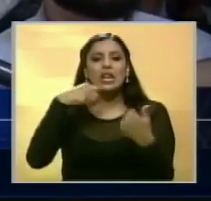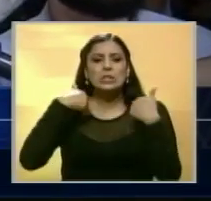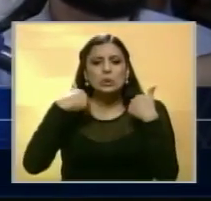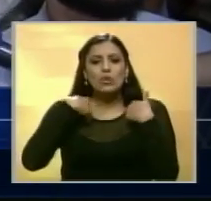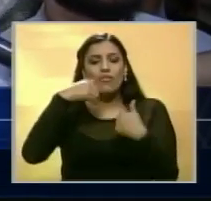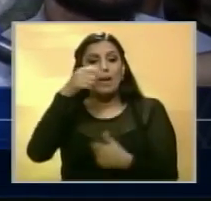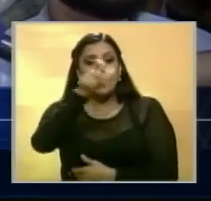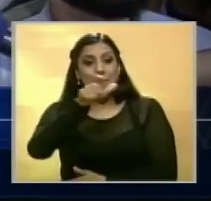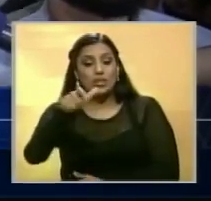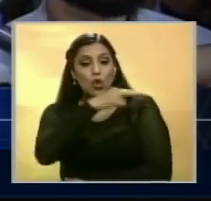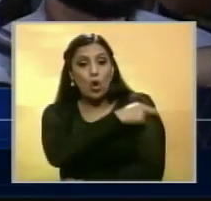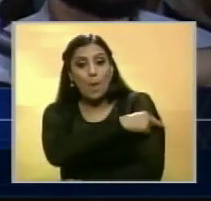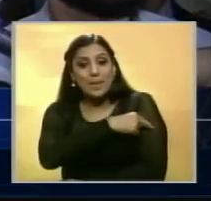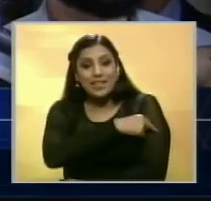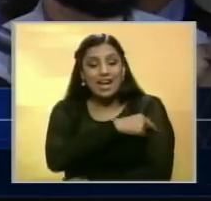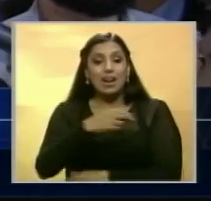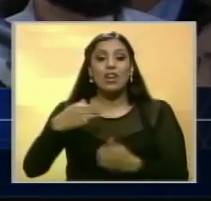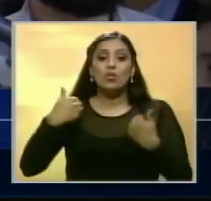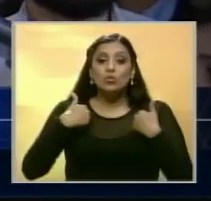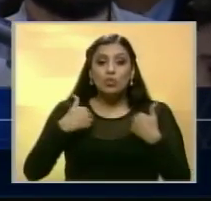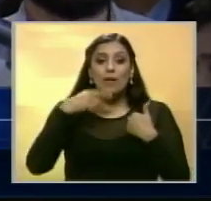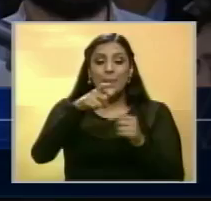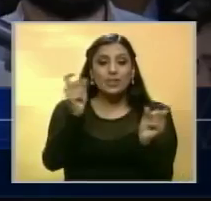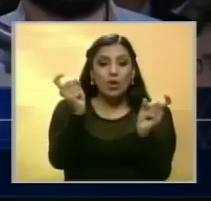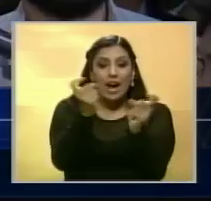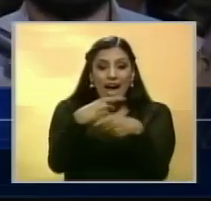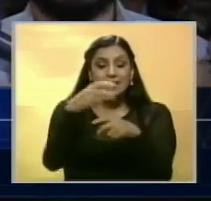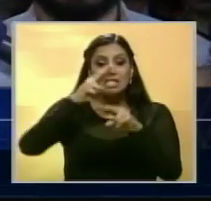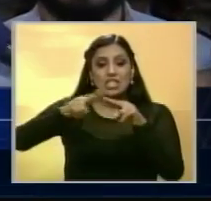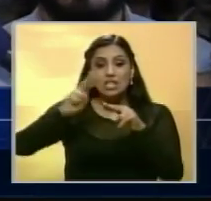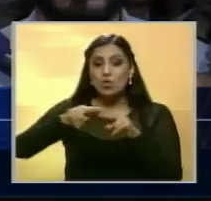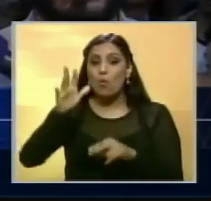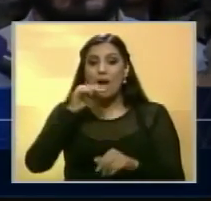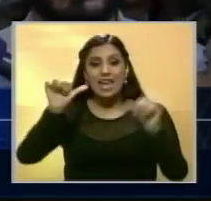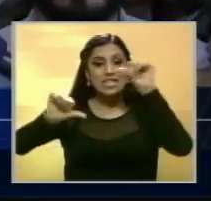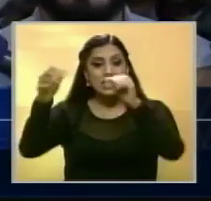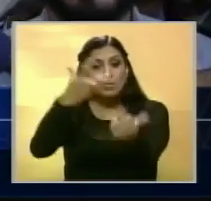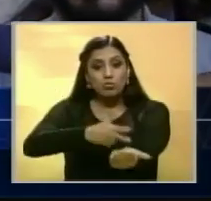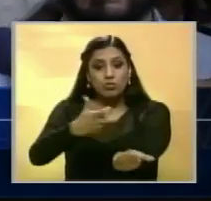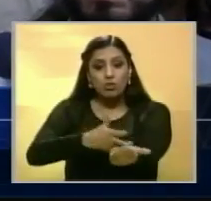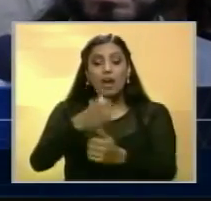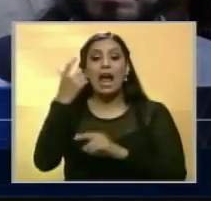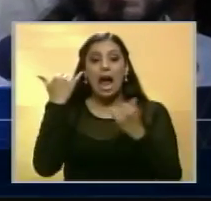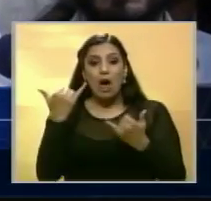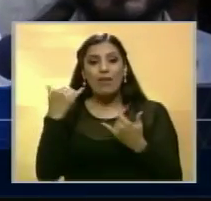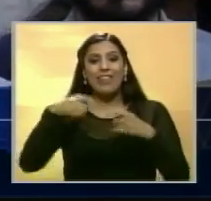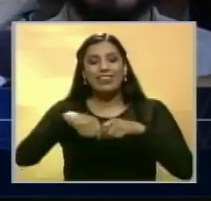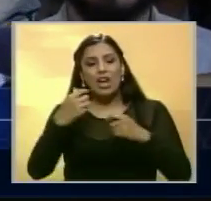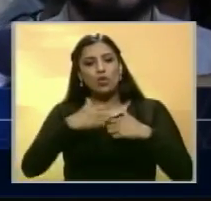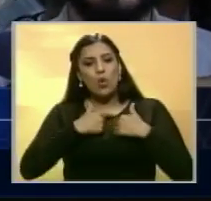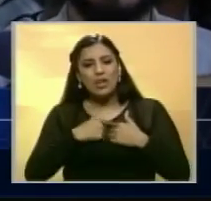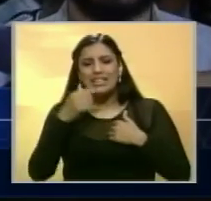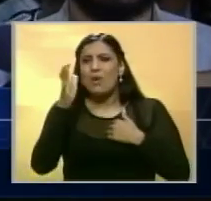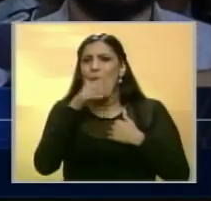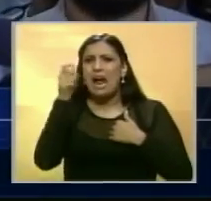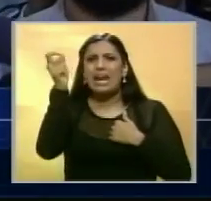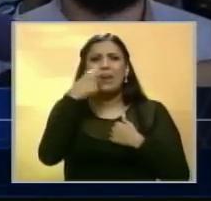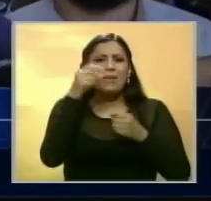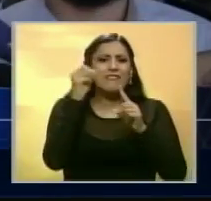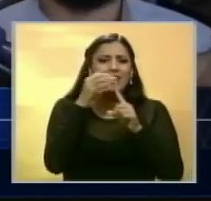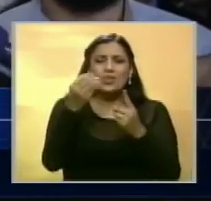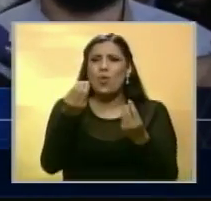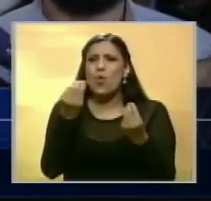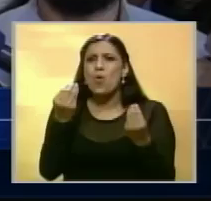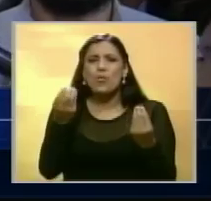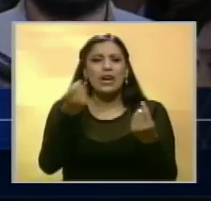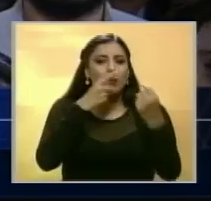este hospital. Le hicieron un daño a los pacientes oncológicos del JM de Los Ríos que no tienen quimioterapia. Le hicieron un daño a las madres que hoy no encuentran qué antibiótico darle a sus hijos.